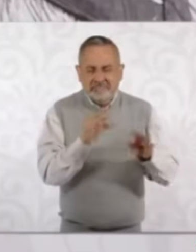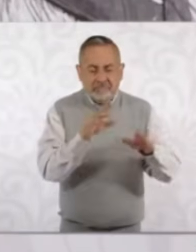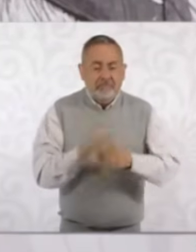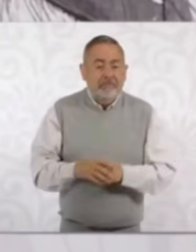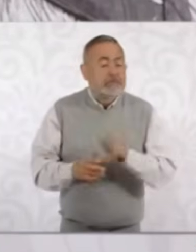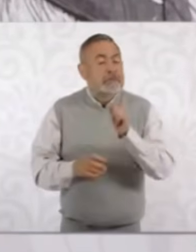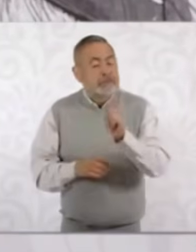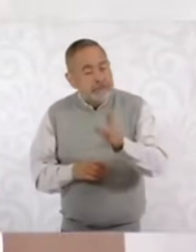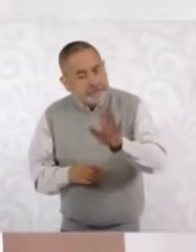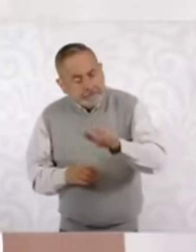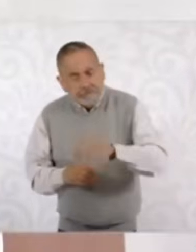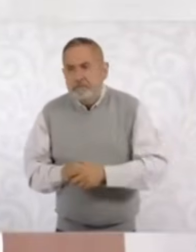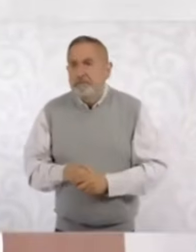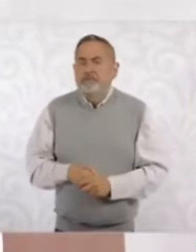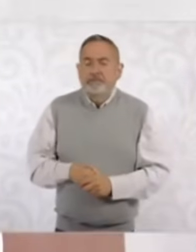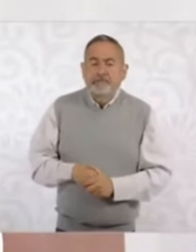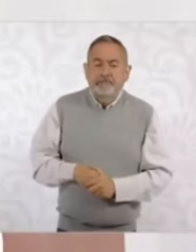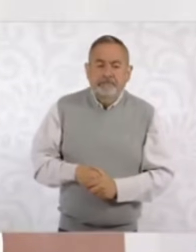límite entre,